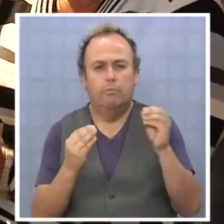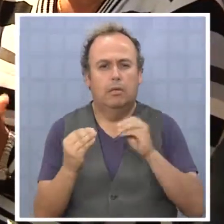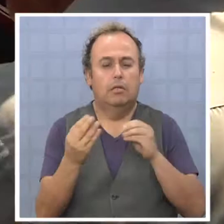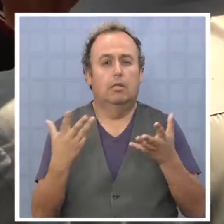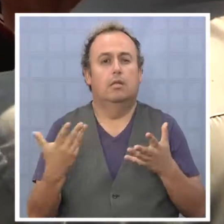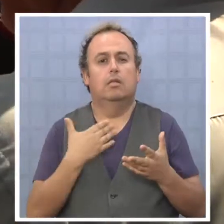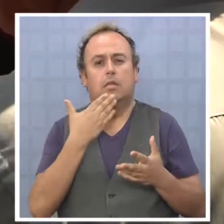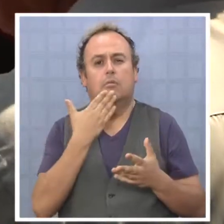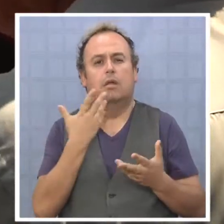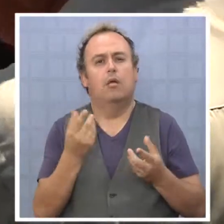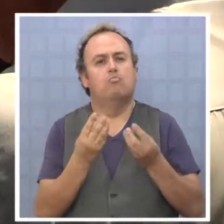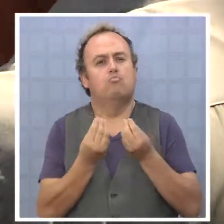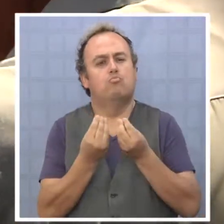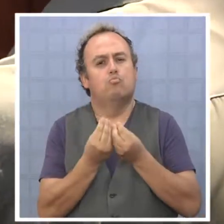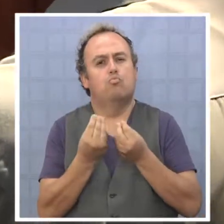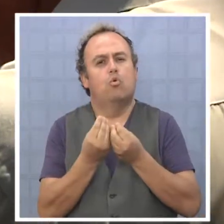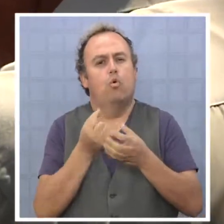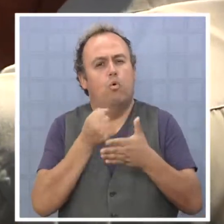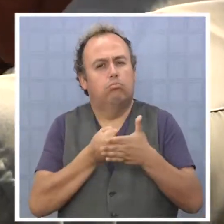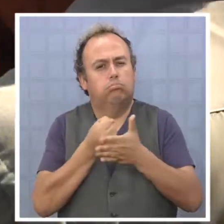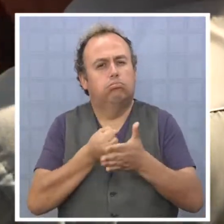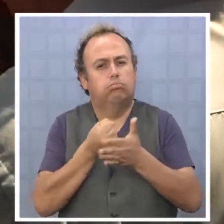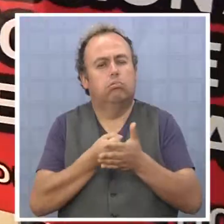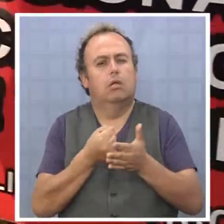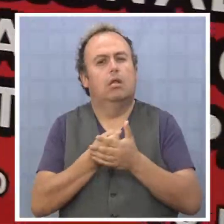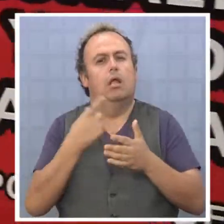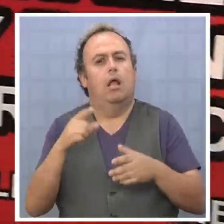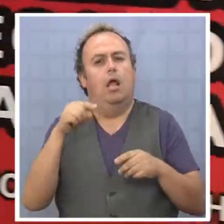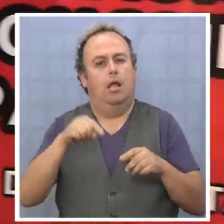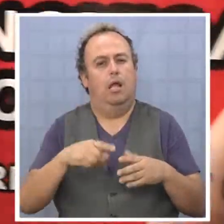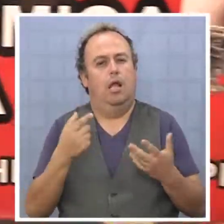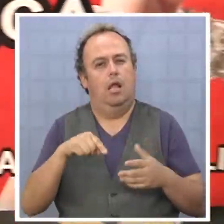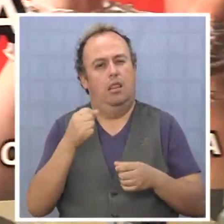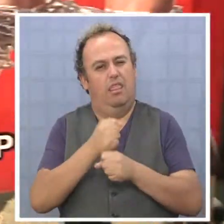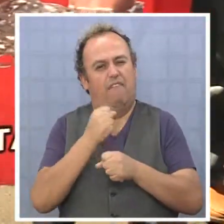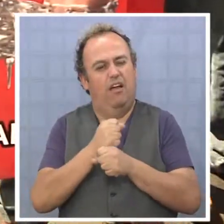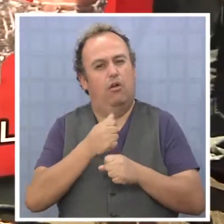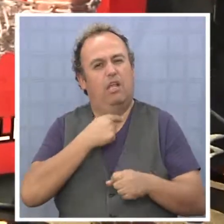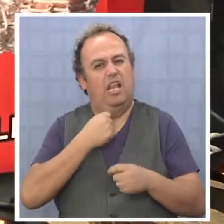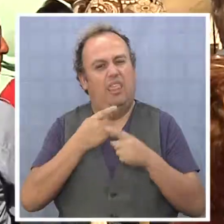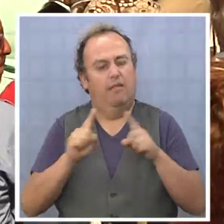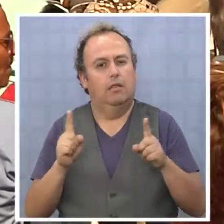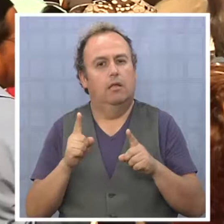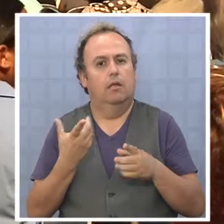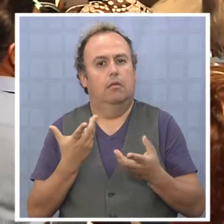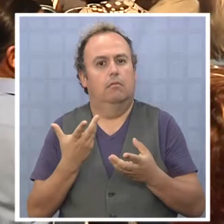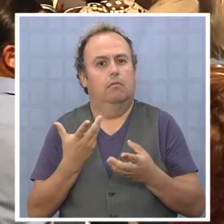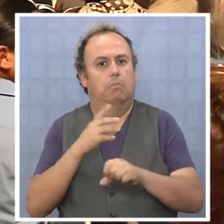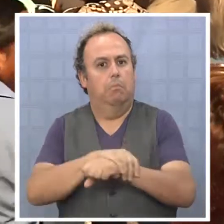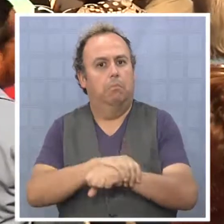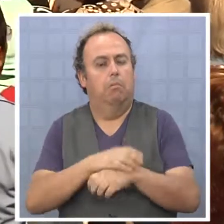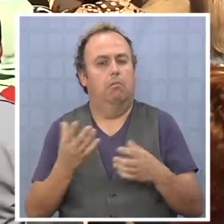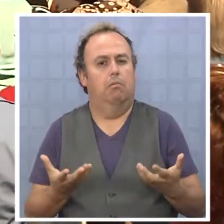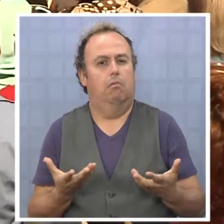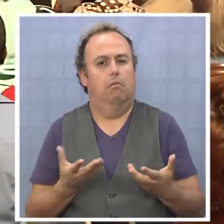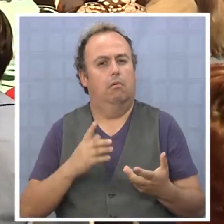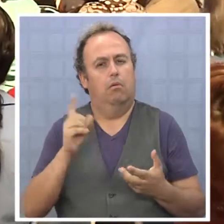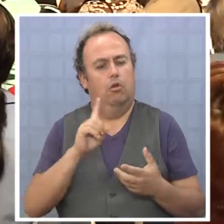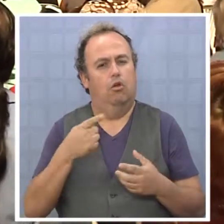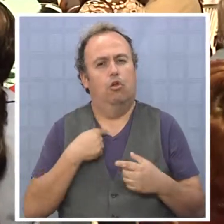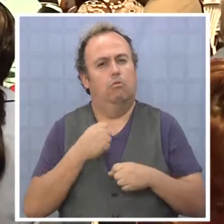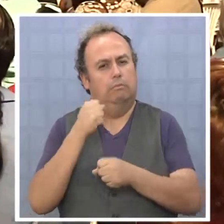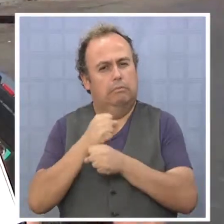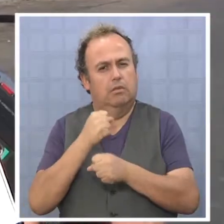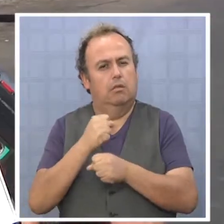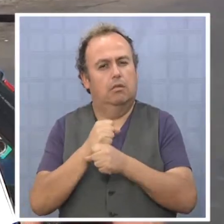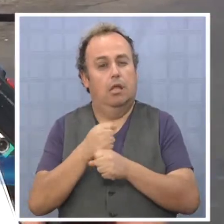incluso la detención de trabajadores por luchas laborales actuales en la región. Pero los trabajadores no perdemos la esperanza